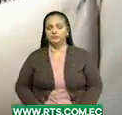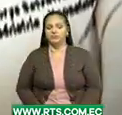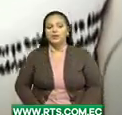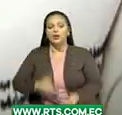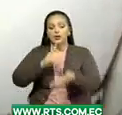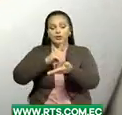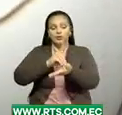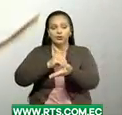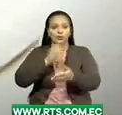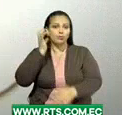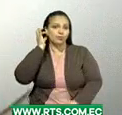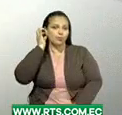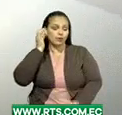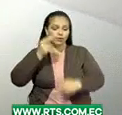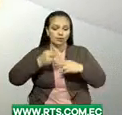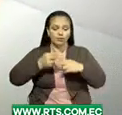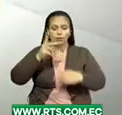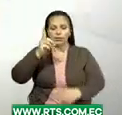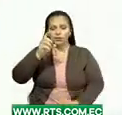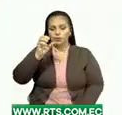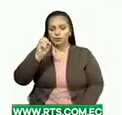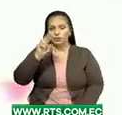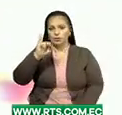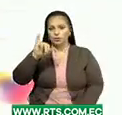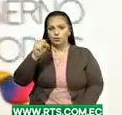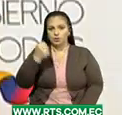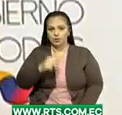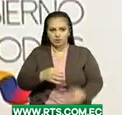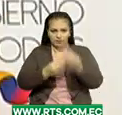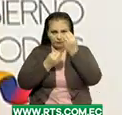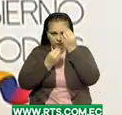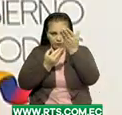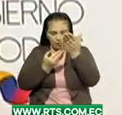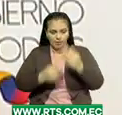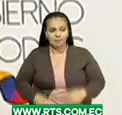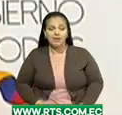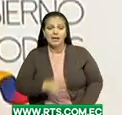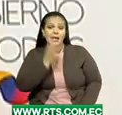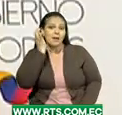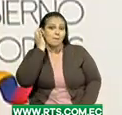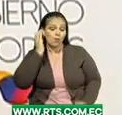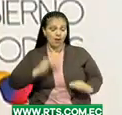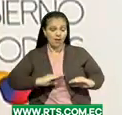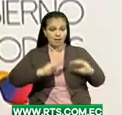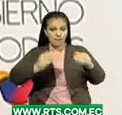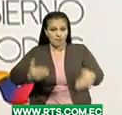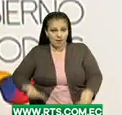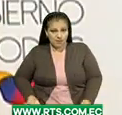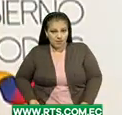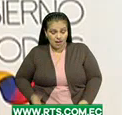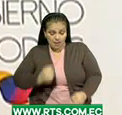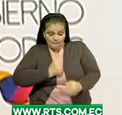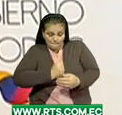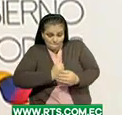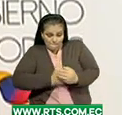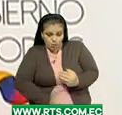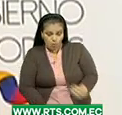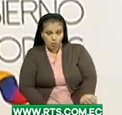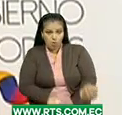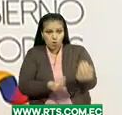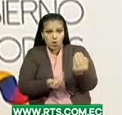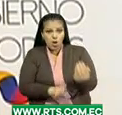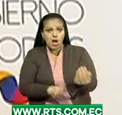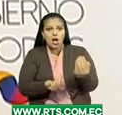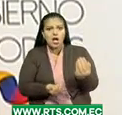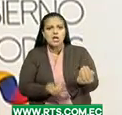Doris Salvatierra. Cuando se interrumpe o el niño nace, se interrumpe el paso de alguna sustancia que la